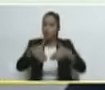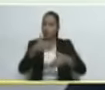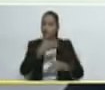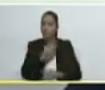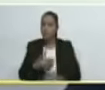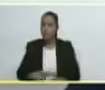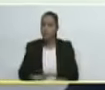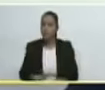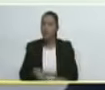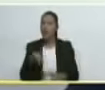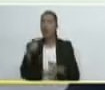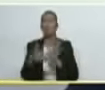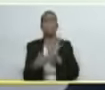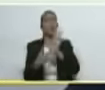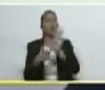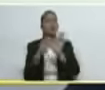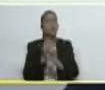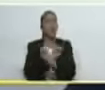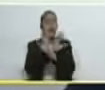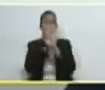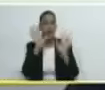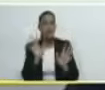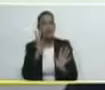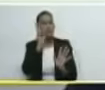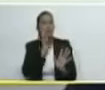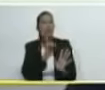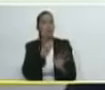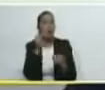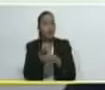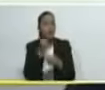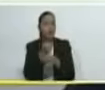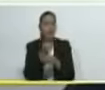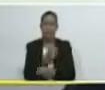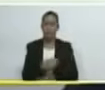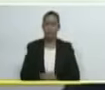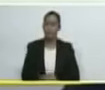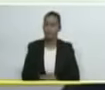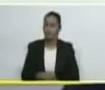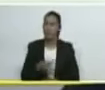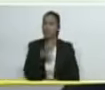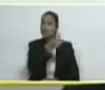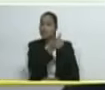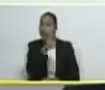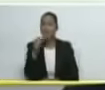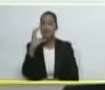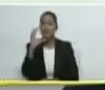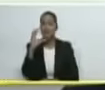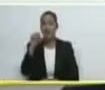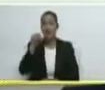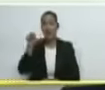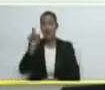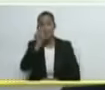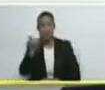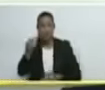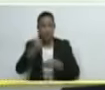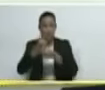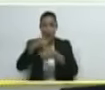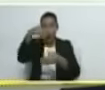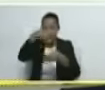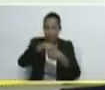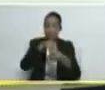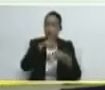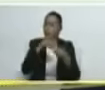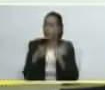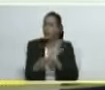calidad de su trabajo. Cada uno de sus trabajadores y trabajadoras se empeñan efectivamente en hacer las cosas